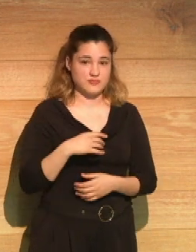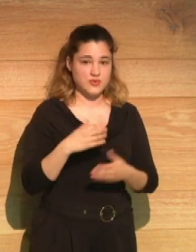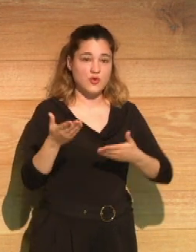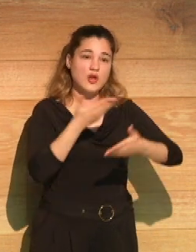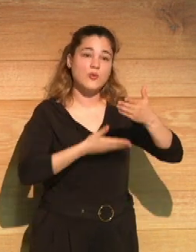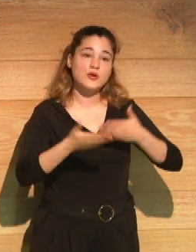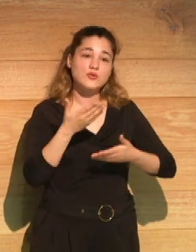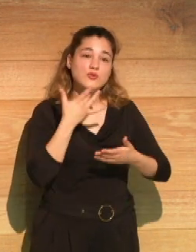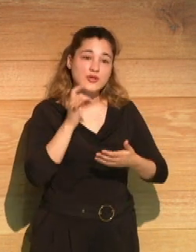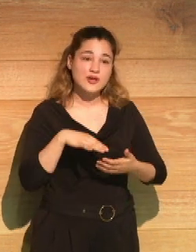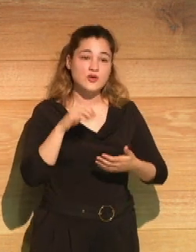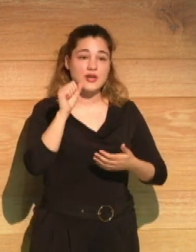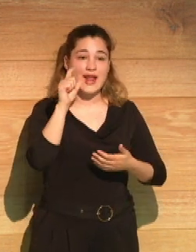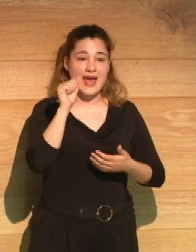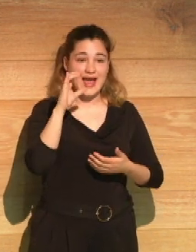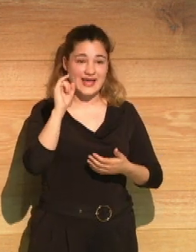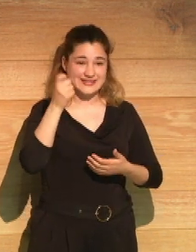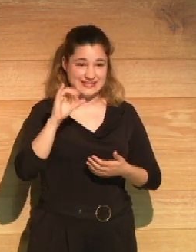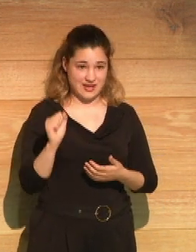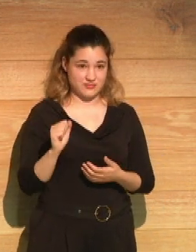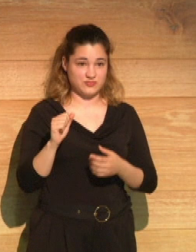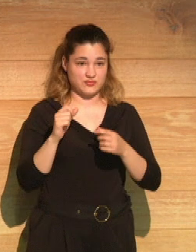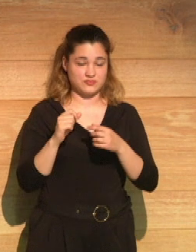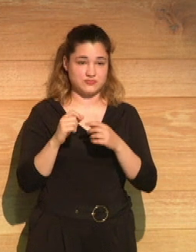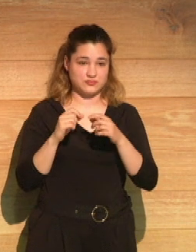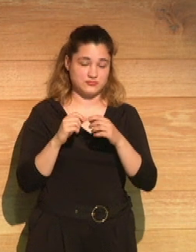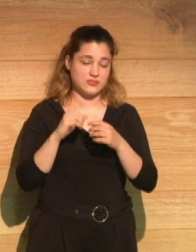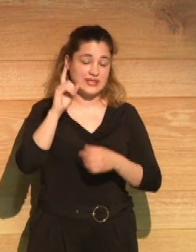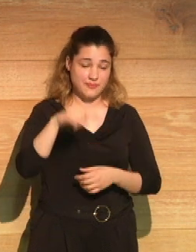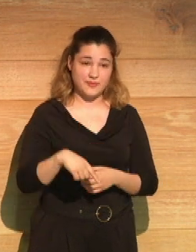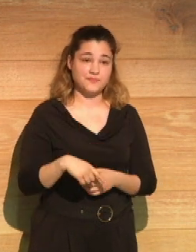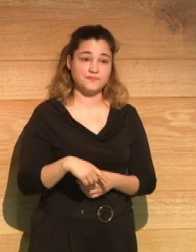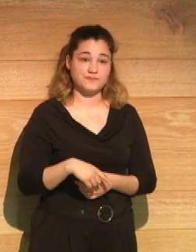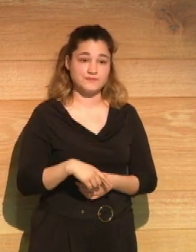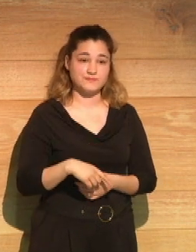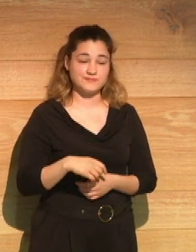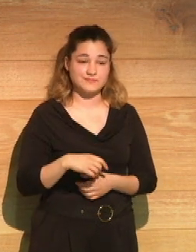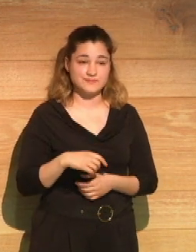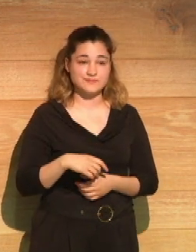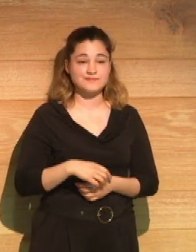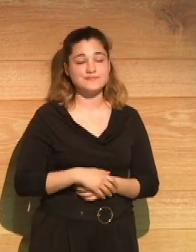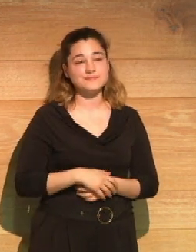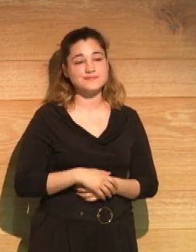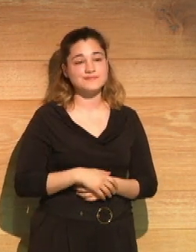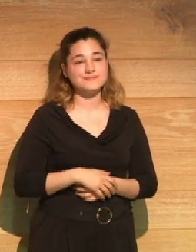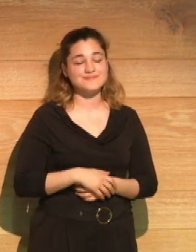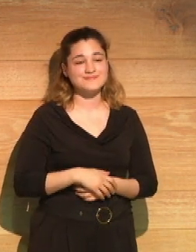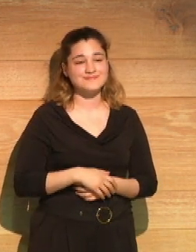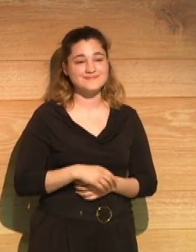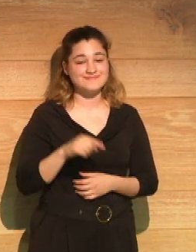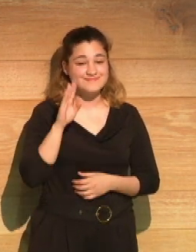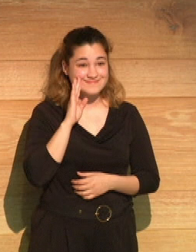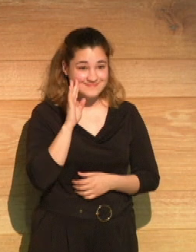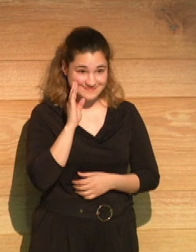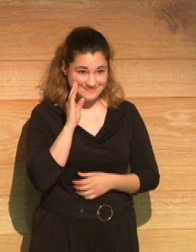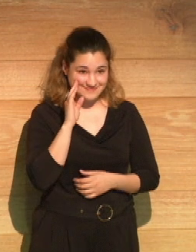colaboración con la Caixa Foundation, con la Fundación Cultural La Caixa, y en esa oportunidad tuvimos la maravillosa experiencia